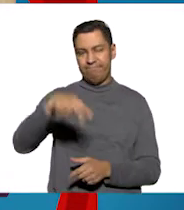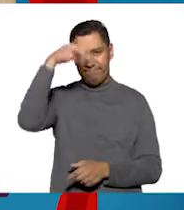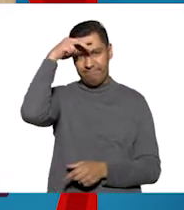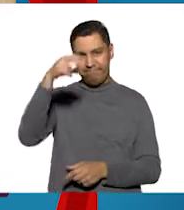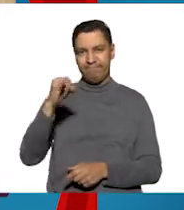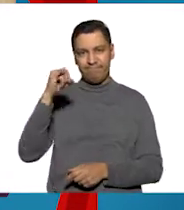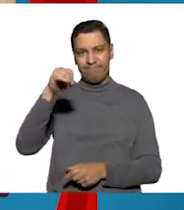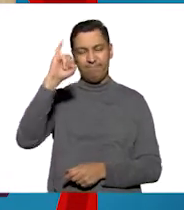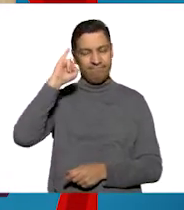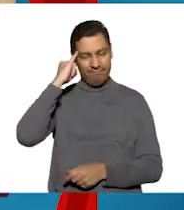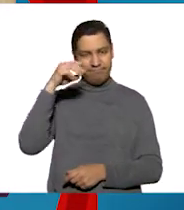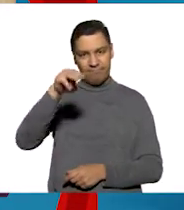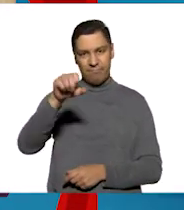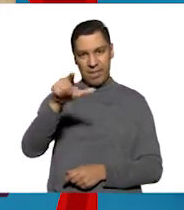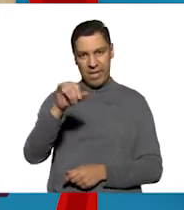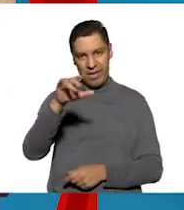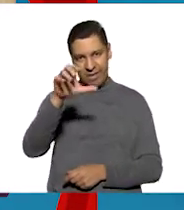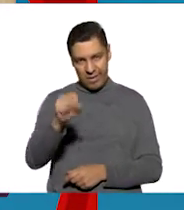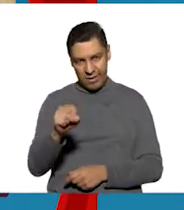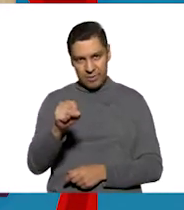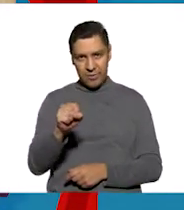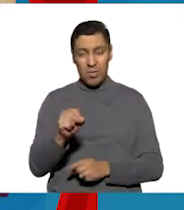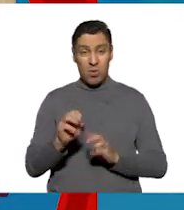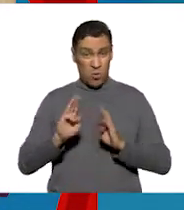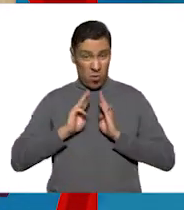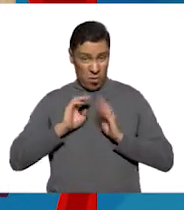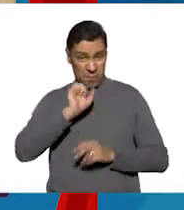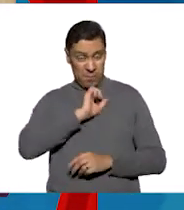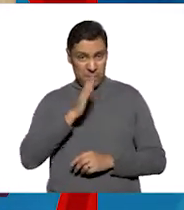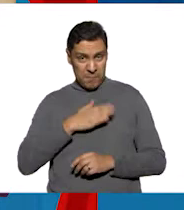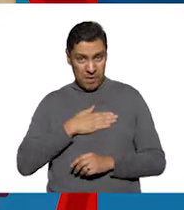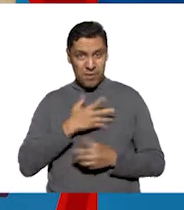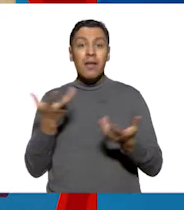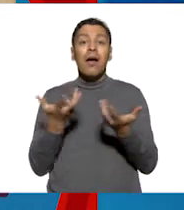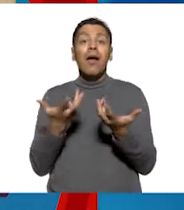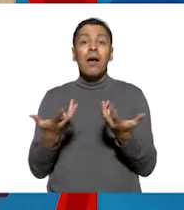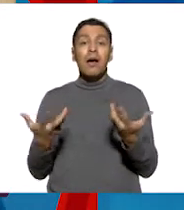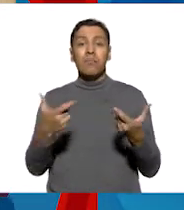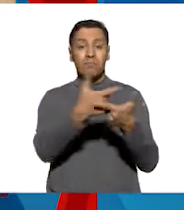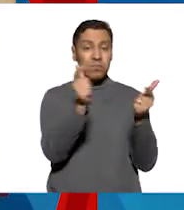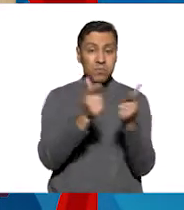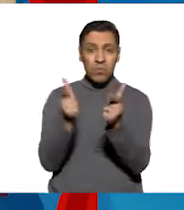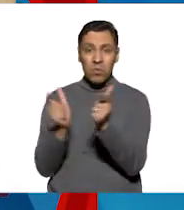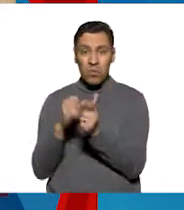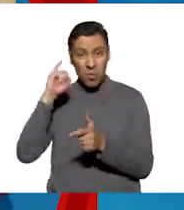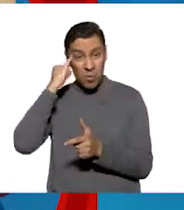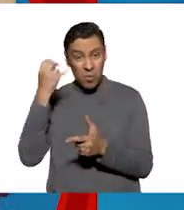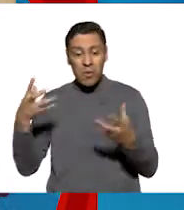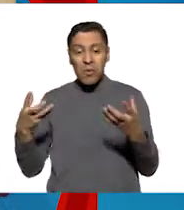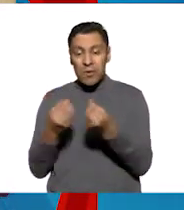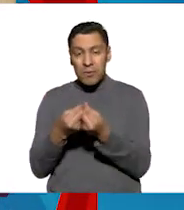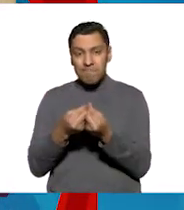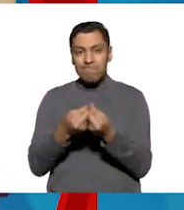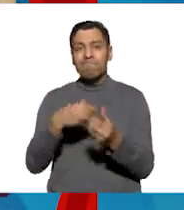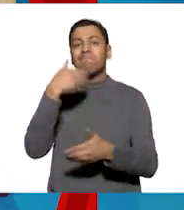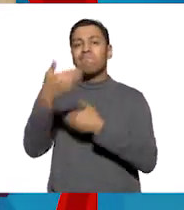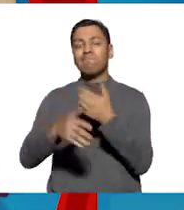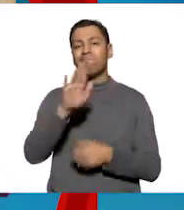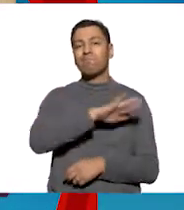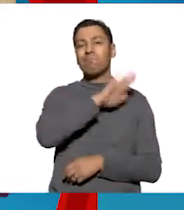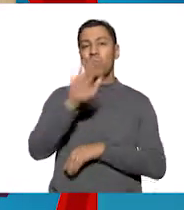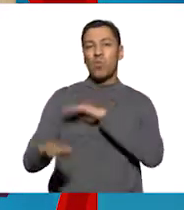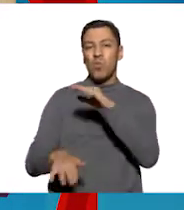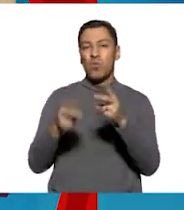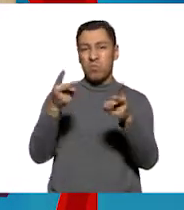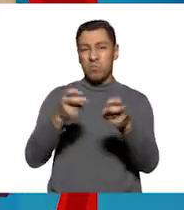los mexicas, la mayoría de los soldados españoles y sus aliados indígenas murieron, y gran parte del